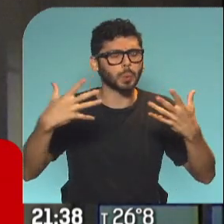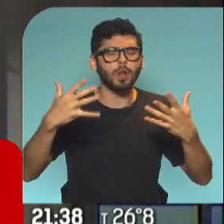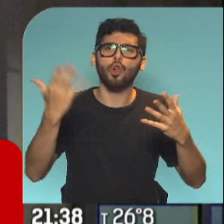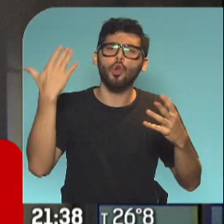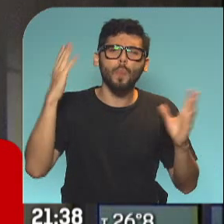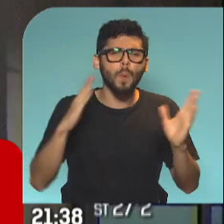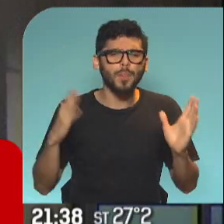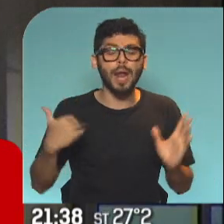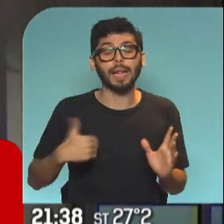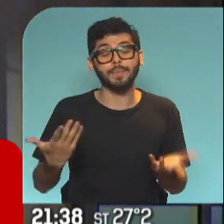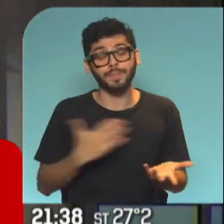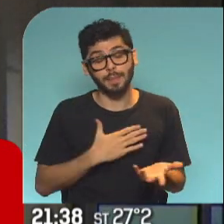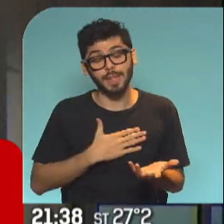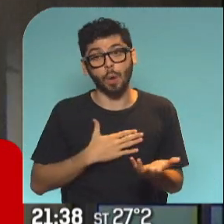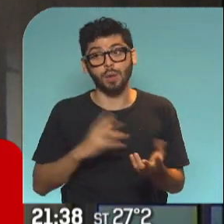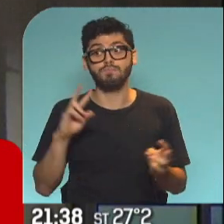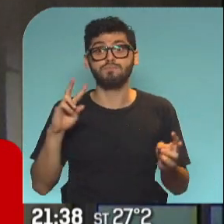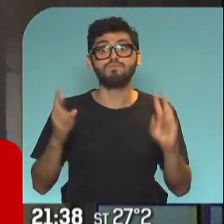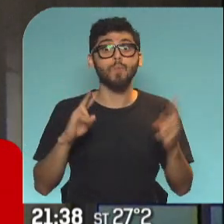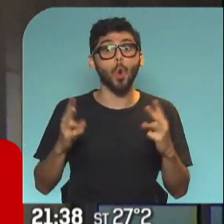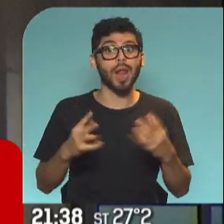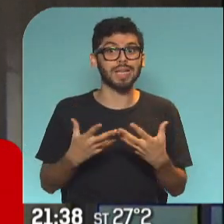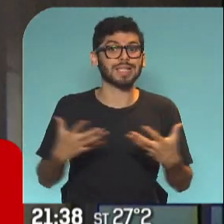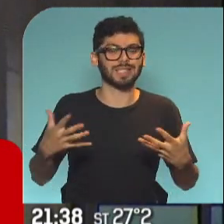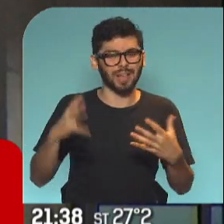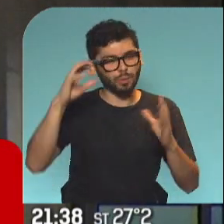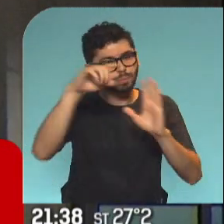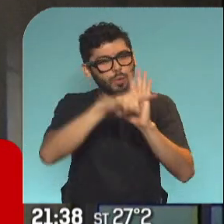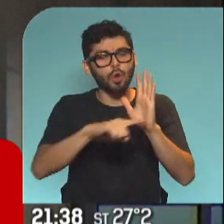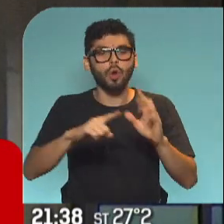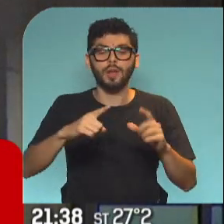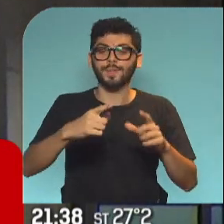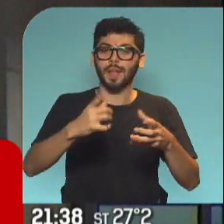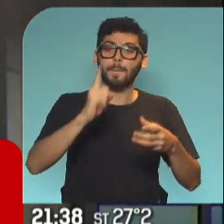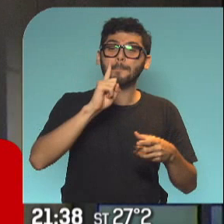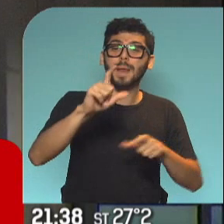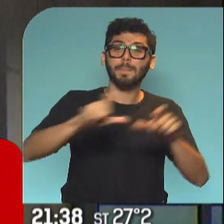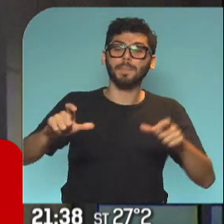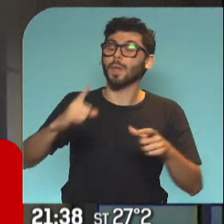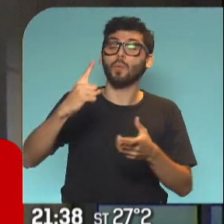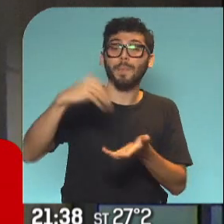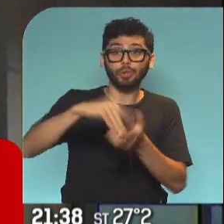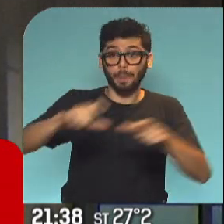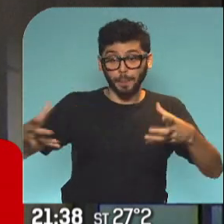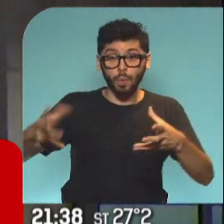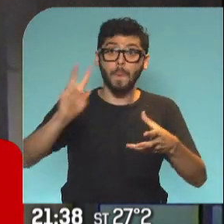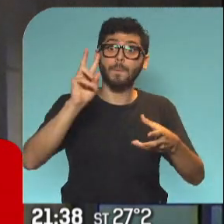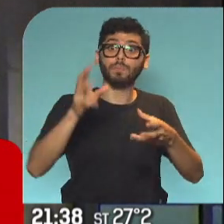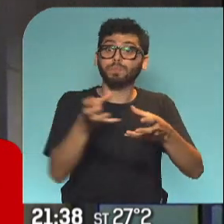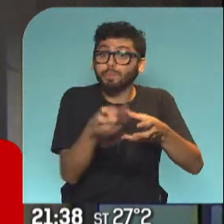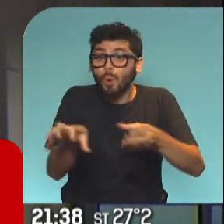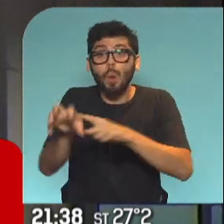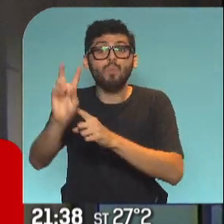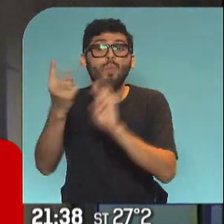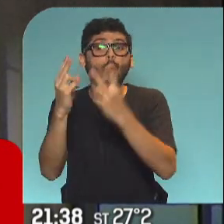estaba lamentablemente muy arriba en ese ranking de muertes cada 1.000 habitantes, cada millón de habitantes. Hoy